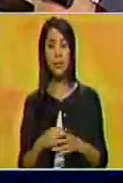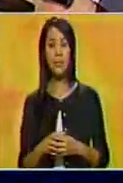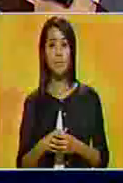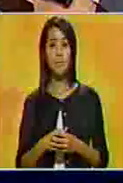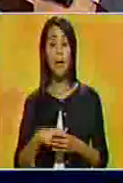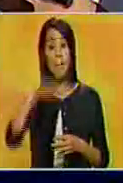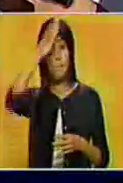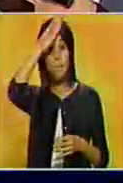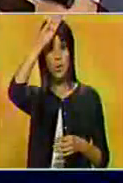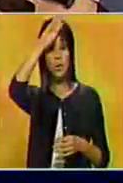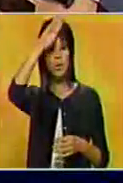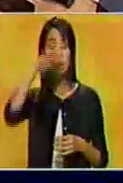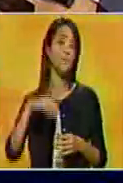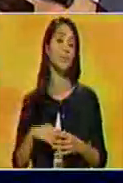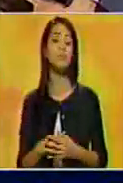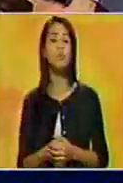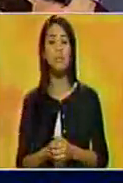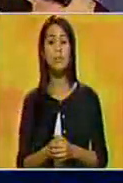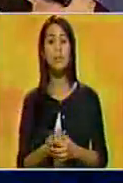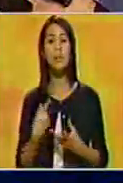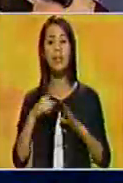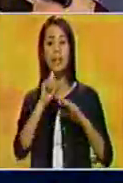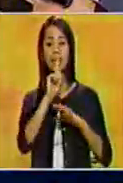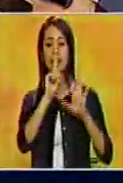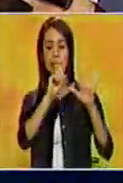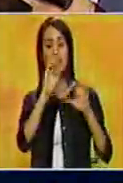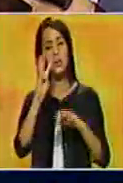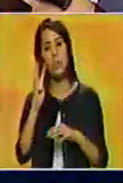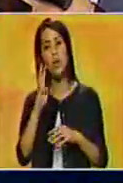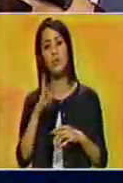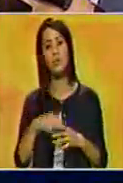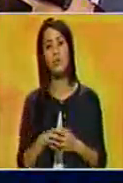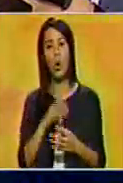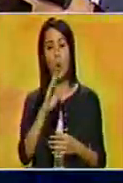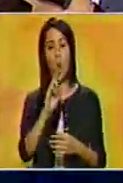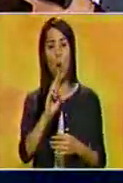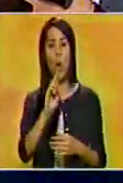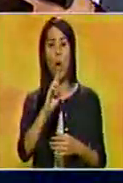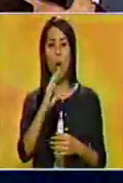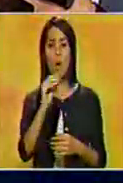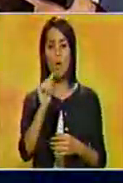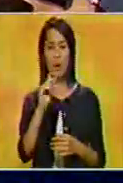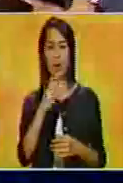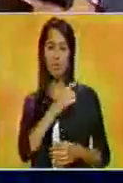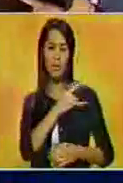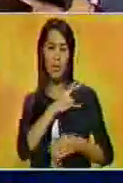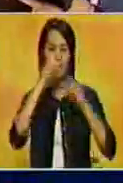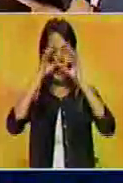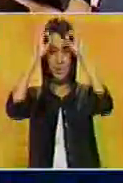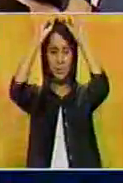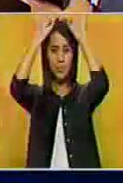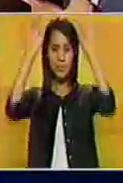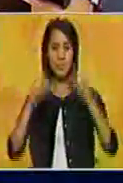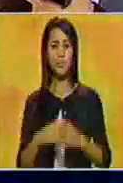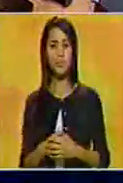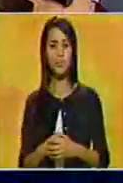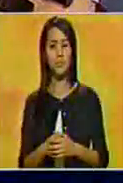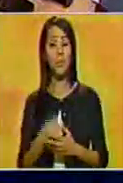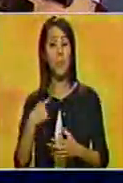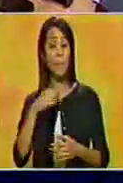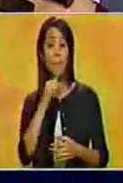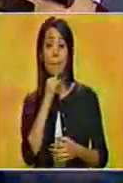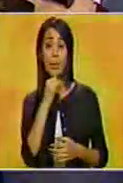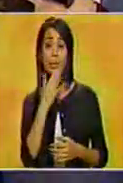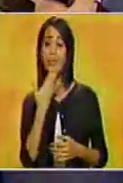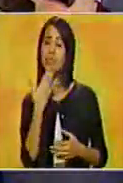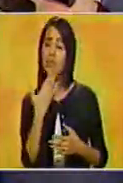propósito del aniversario número 64 de luca por su parte el vicerrector de extensión ucab guayana arturo peraza exigió a las